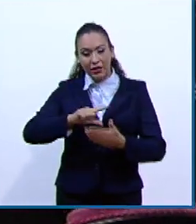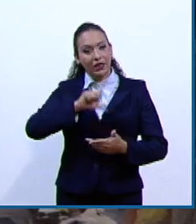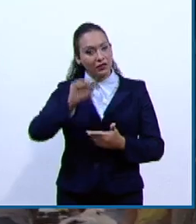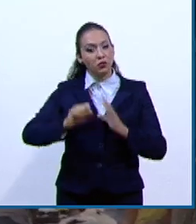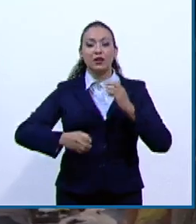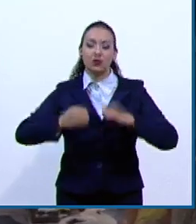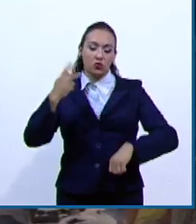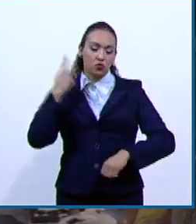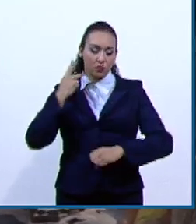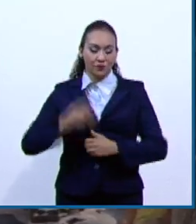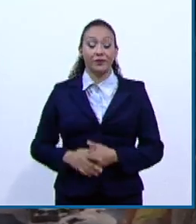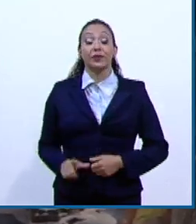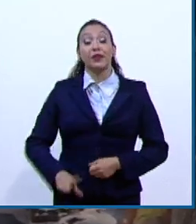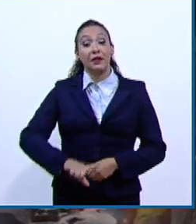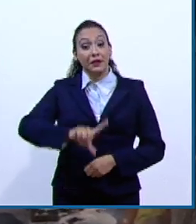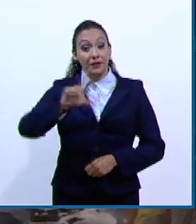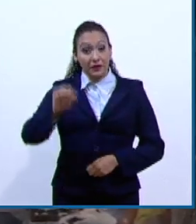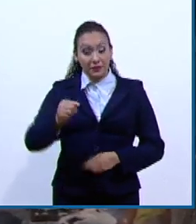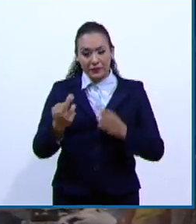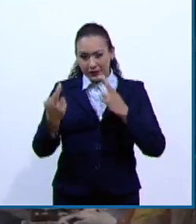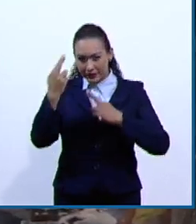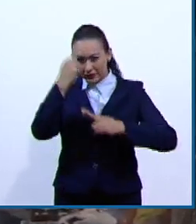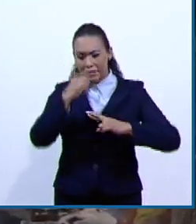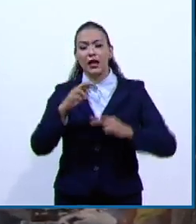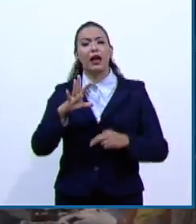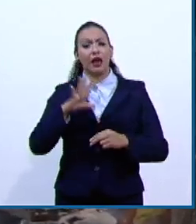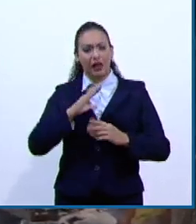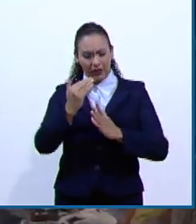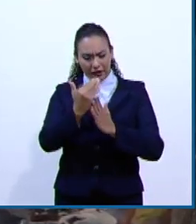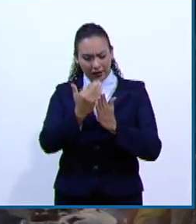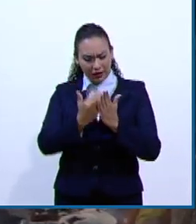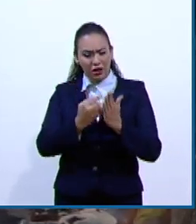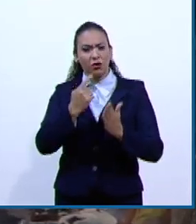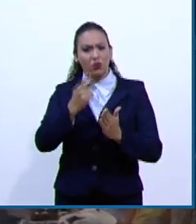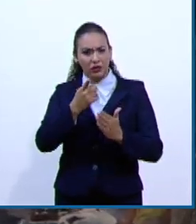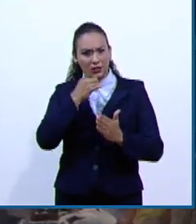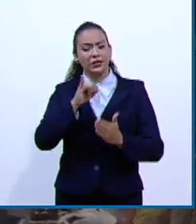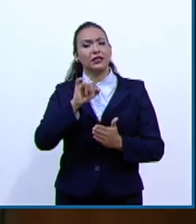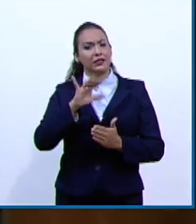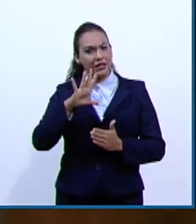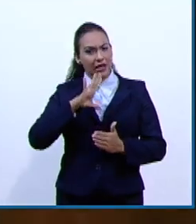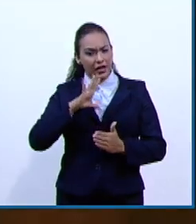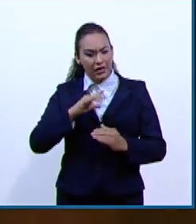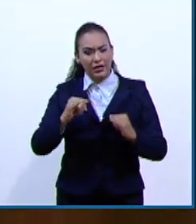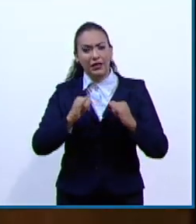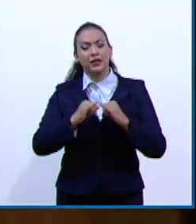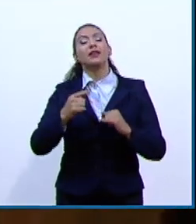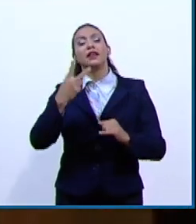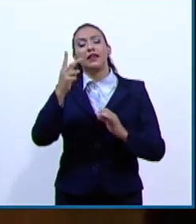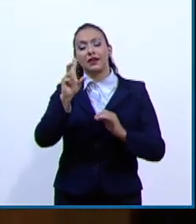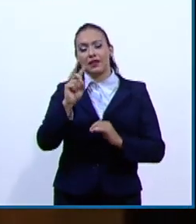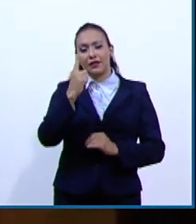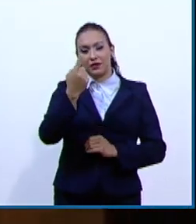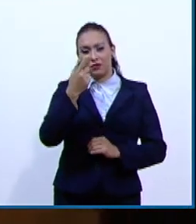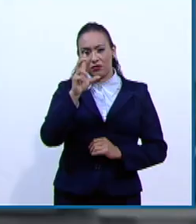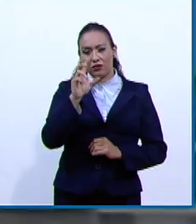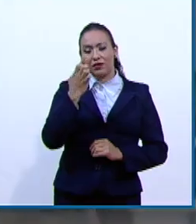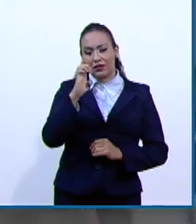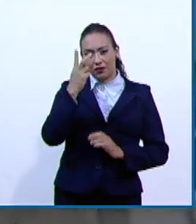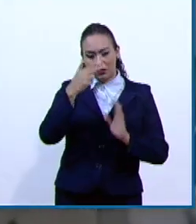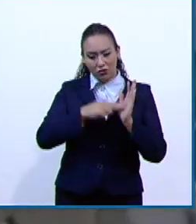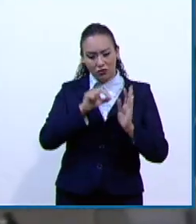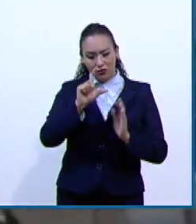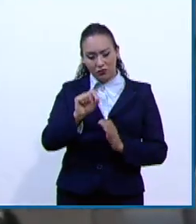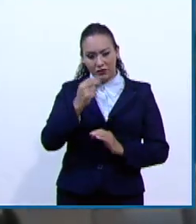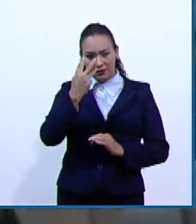político. Sin embargo, declaró válido el acuerdo de la Comisión Anticorrupción del Congreso local de 31 de enero de 2023, que